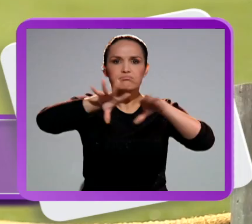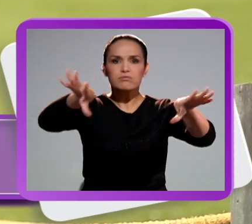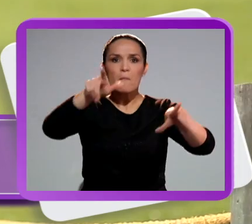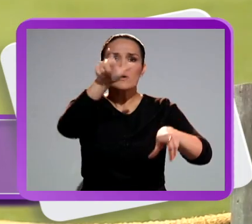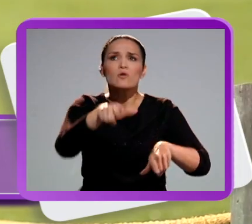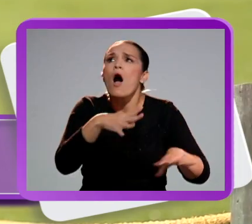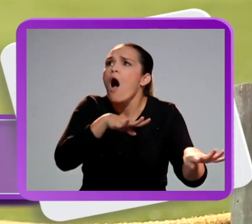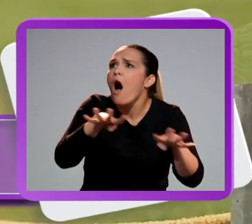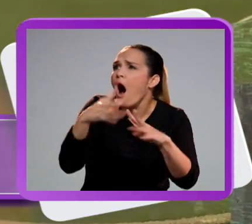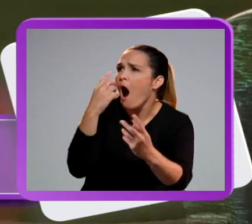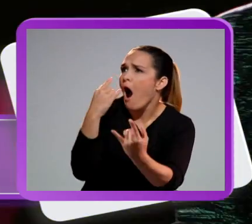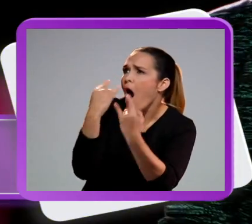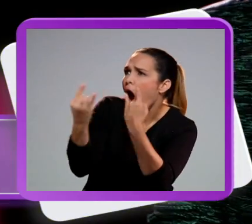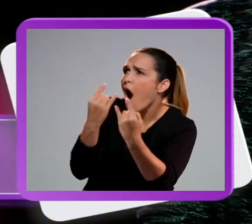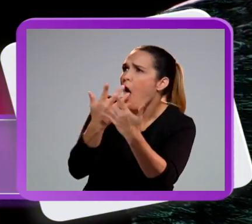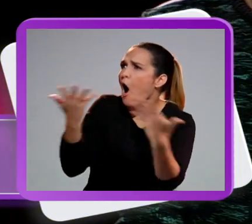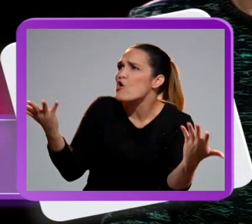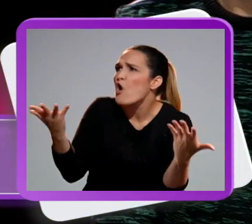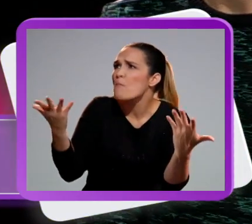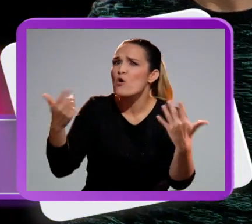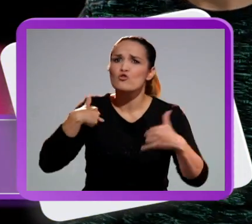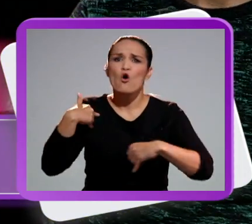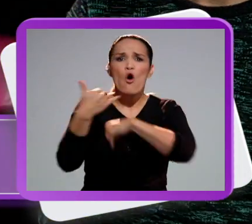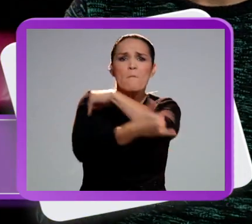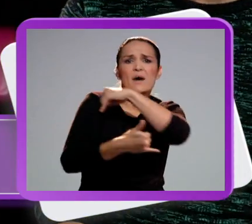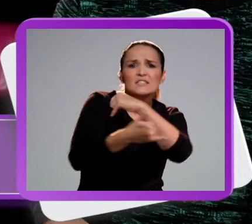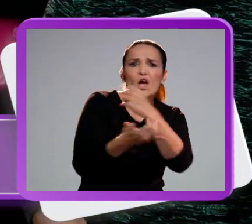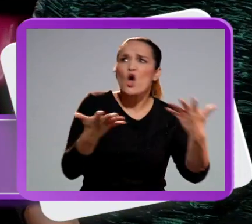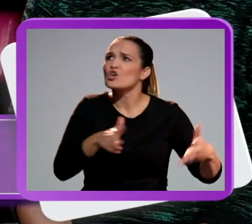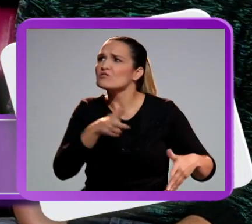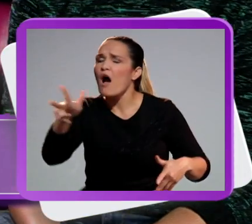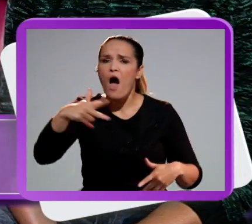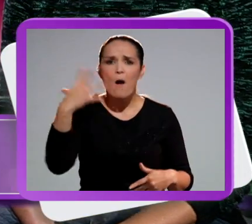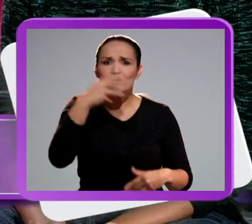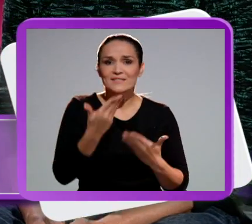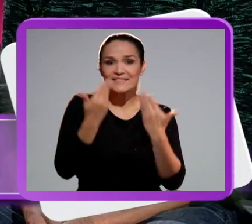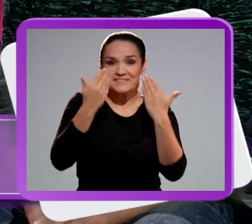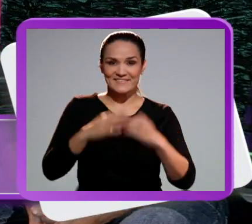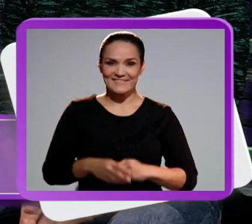gente conozca un poco más de qué puede hacer cuando coge un carro y sale a viajar.